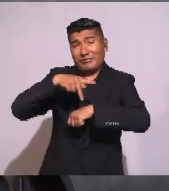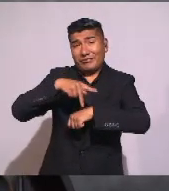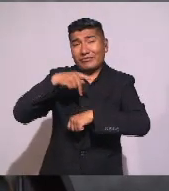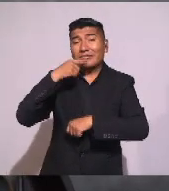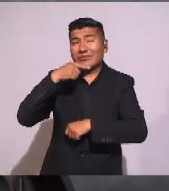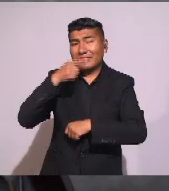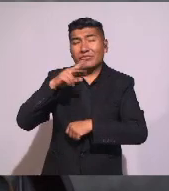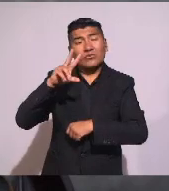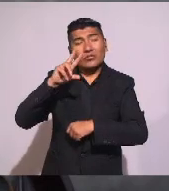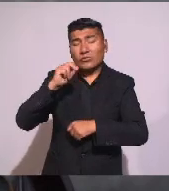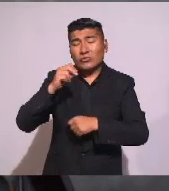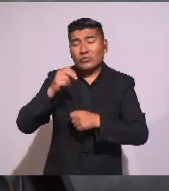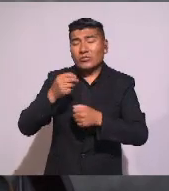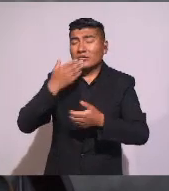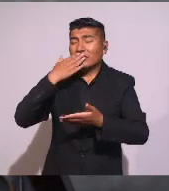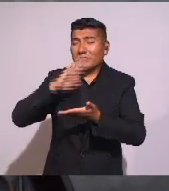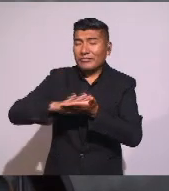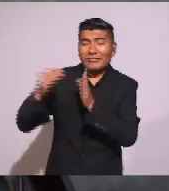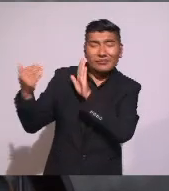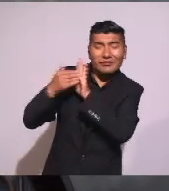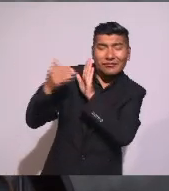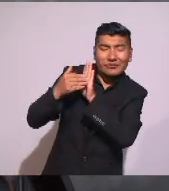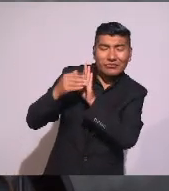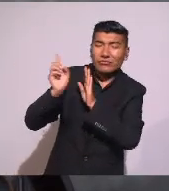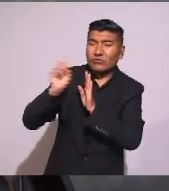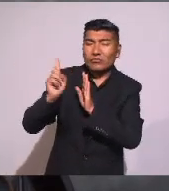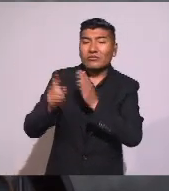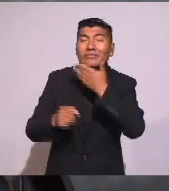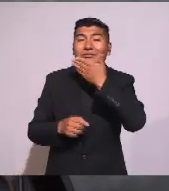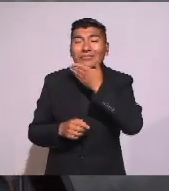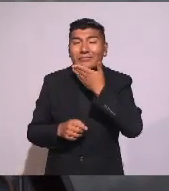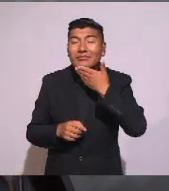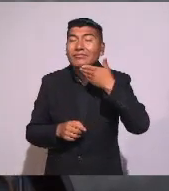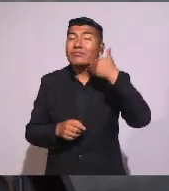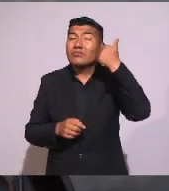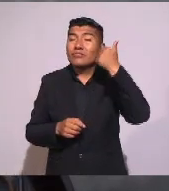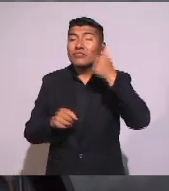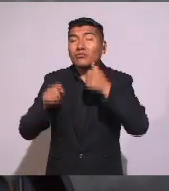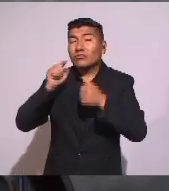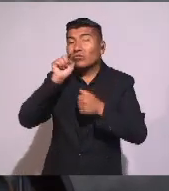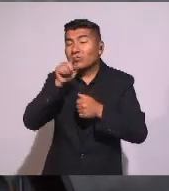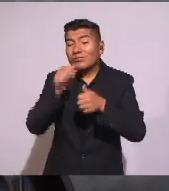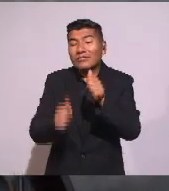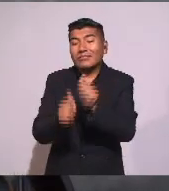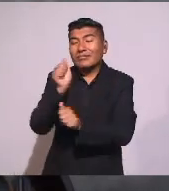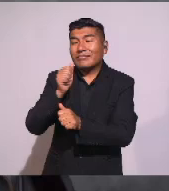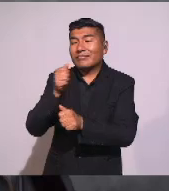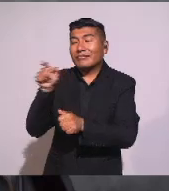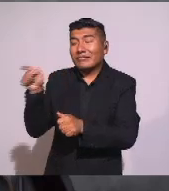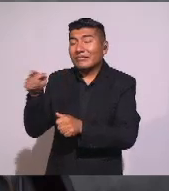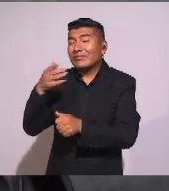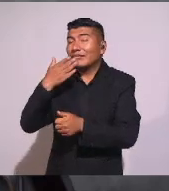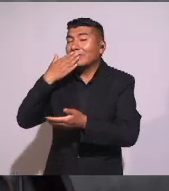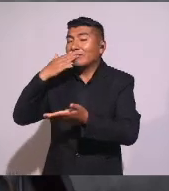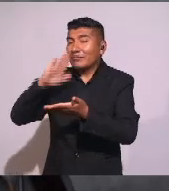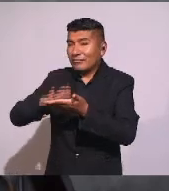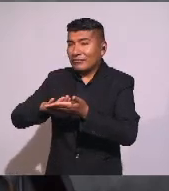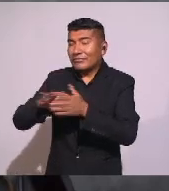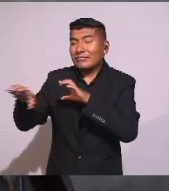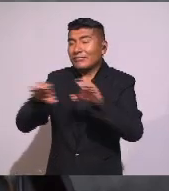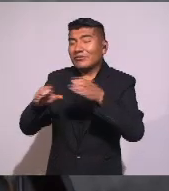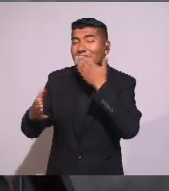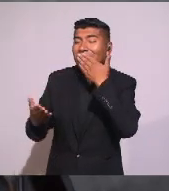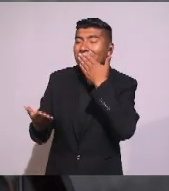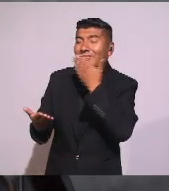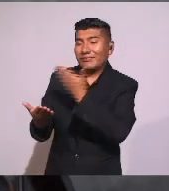dejes vencer por el mal antes bien vence al mal con el pie